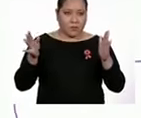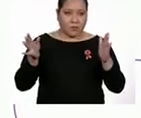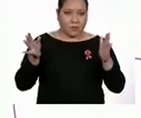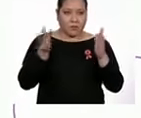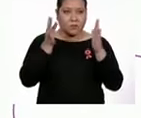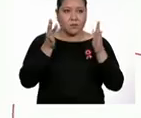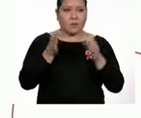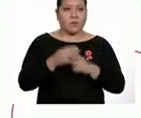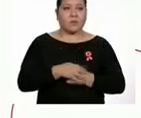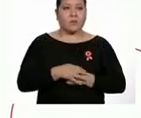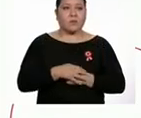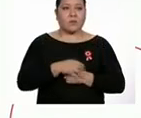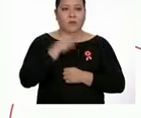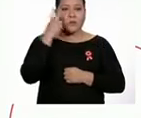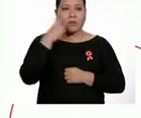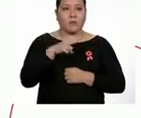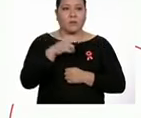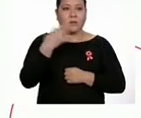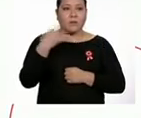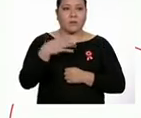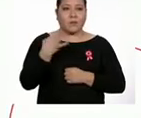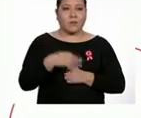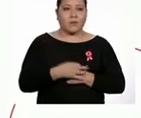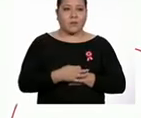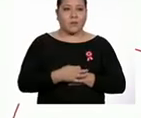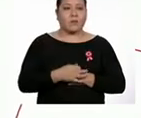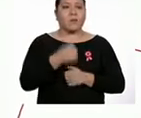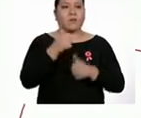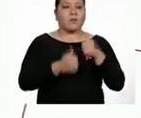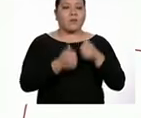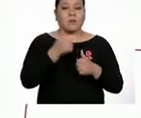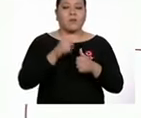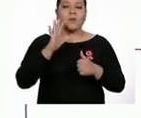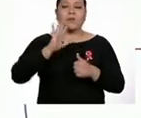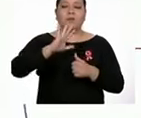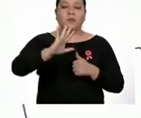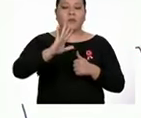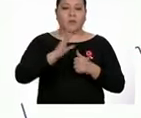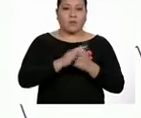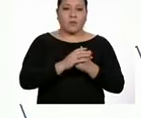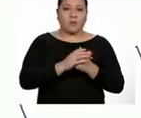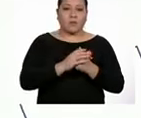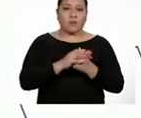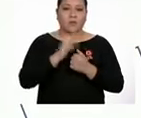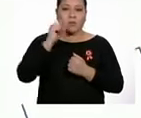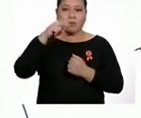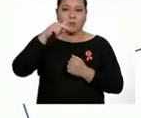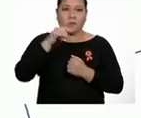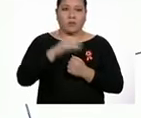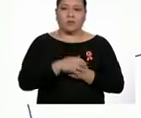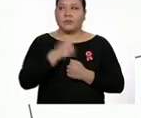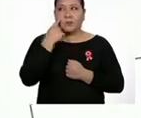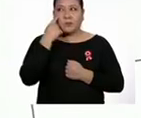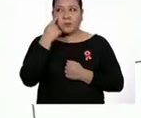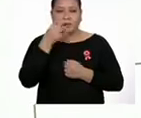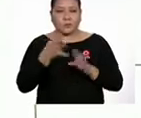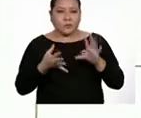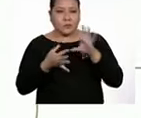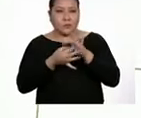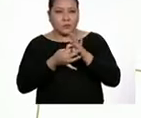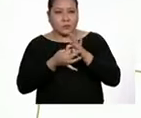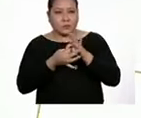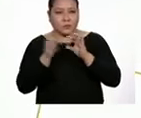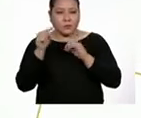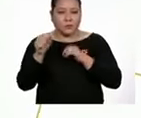intervalos, considerando siempre el tipo de intervalo que es. Eso quiere decir que para conocer la unión de